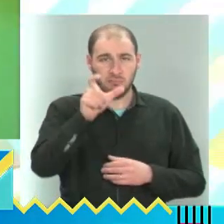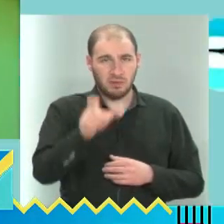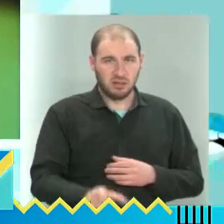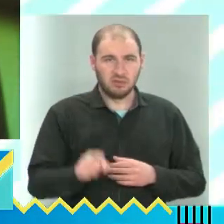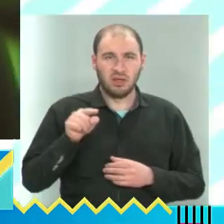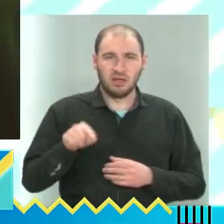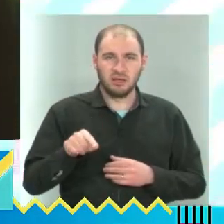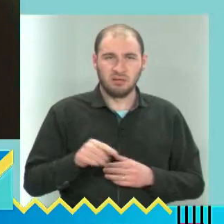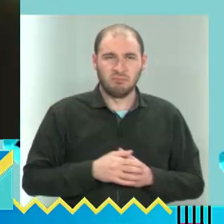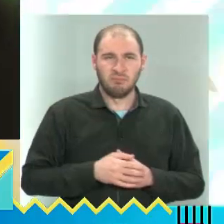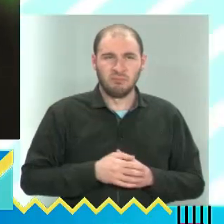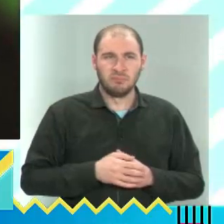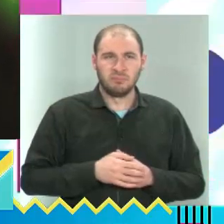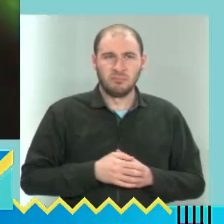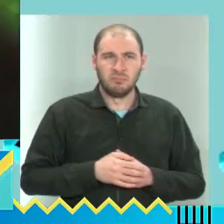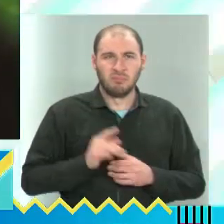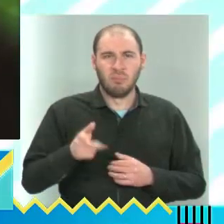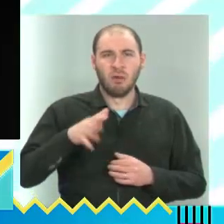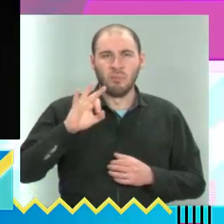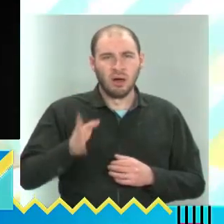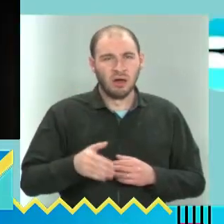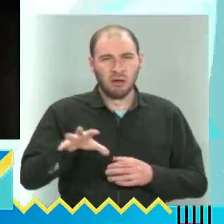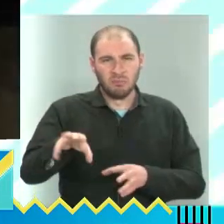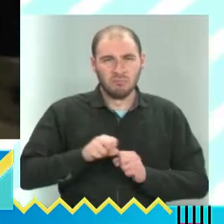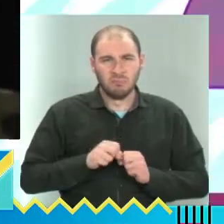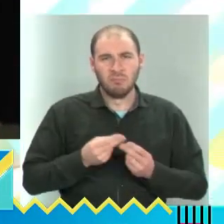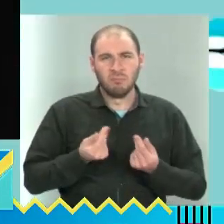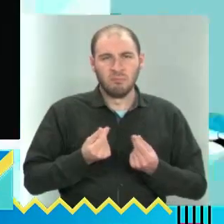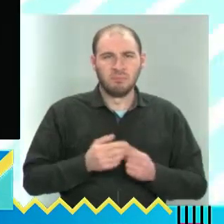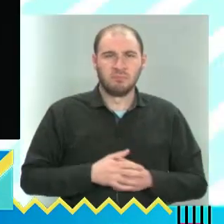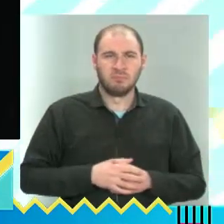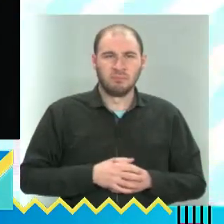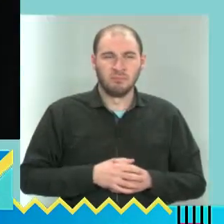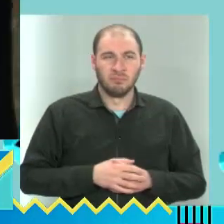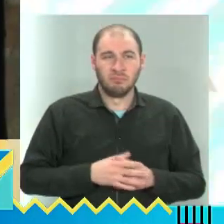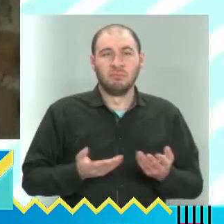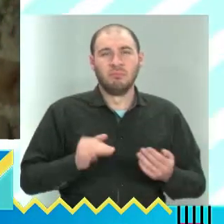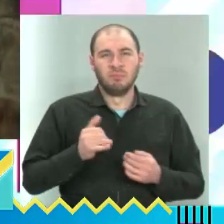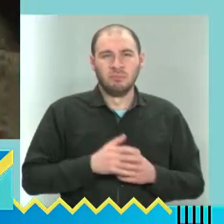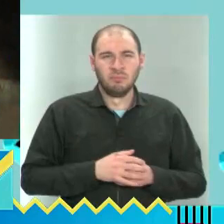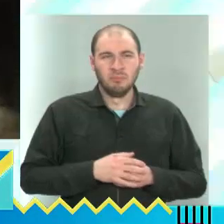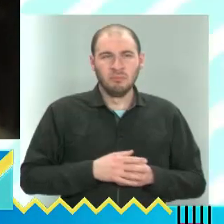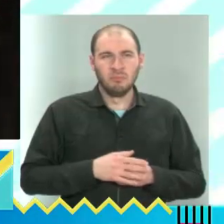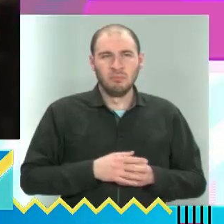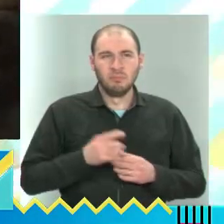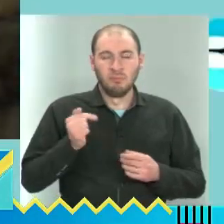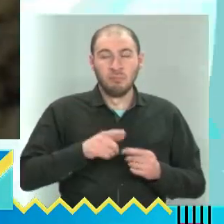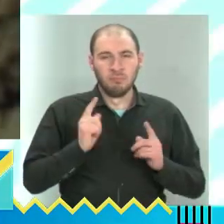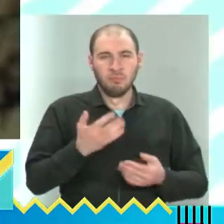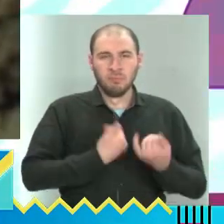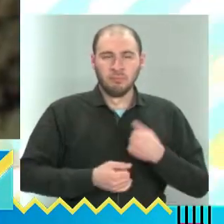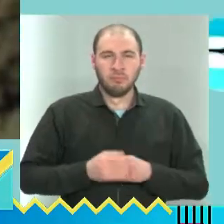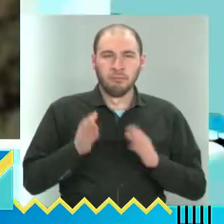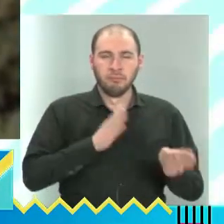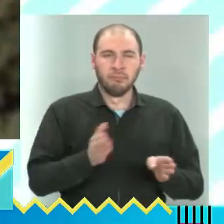que es la que se queda un porcentaje del dinero. Y bueno, sí, son muy grandes, que lo decías también en el